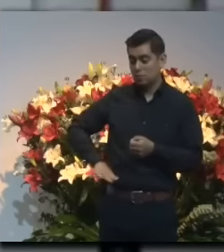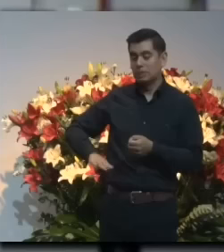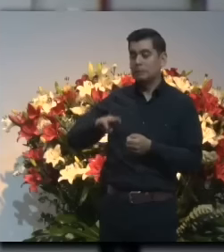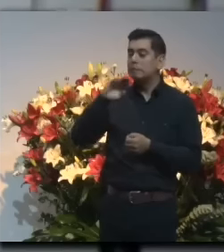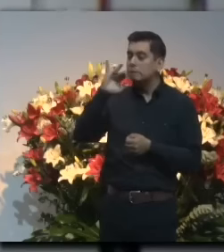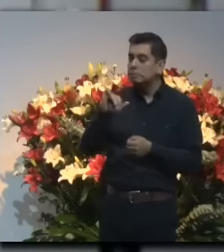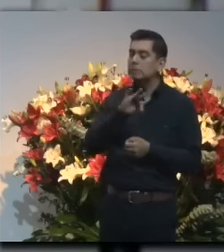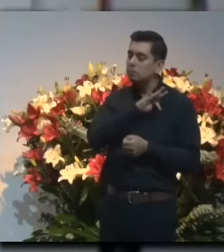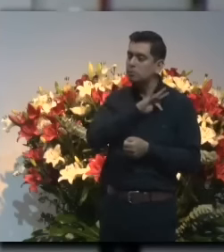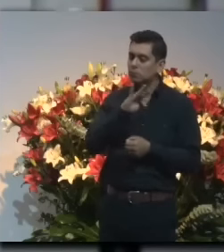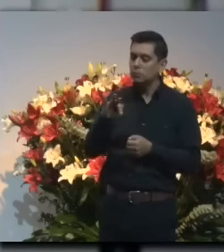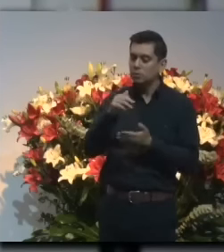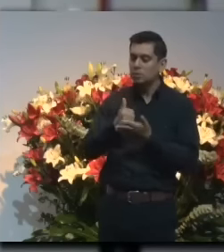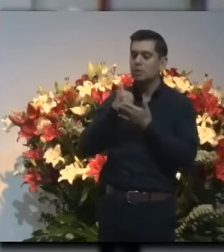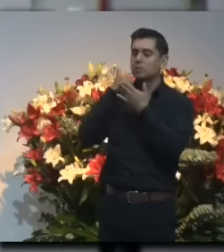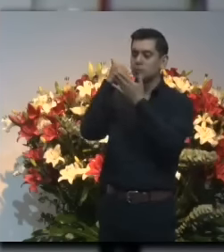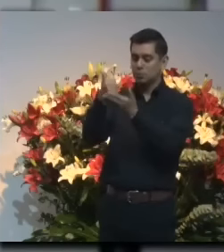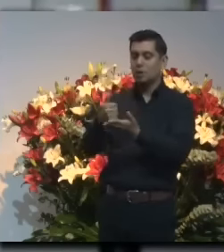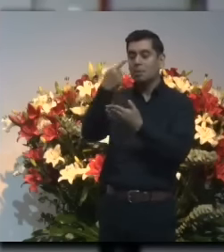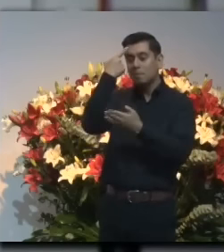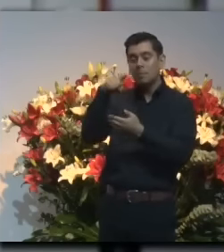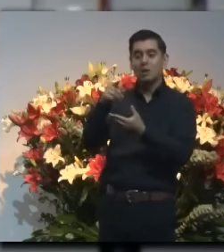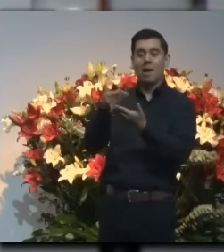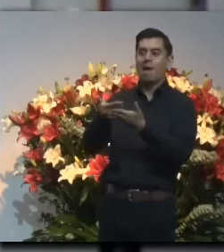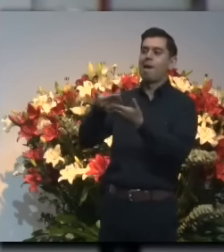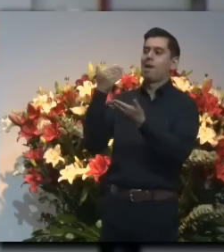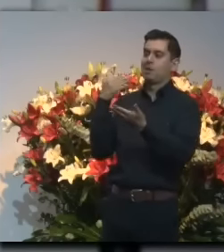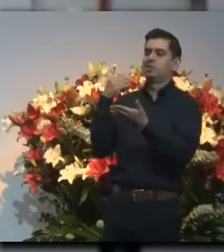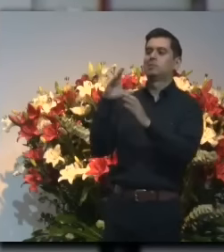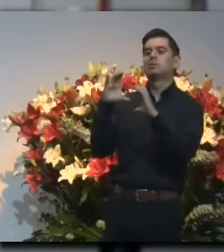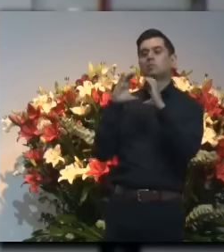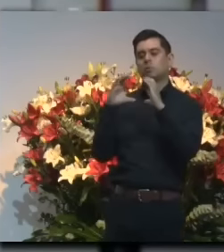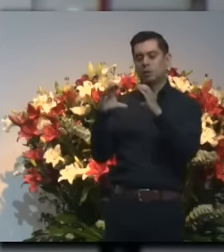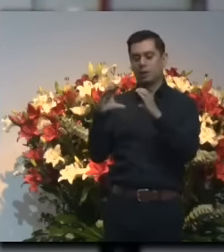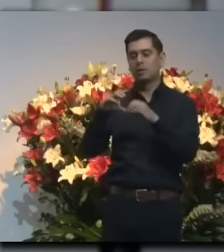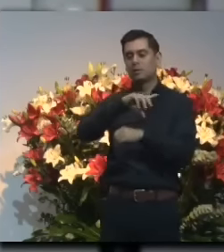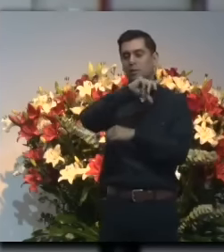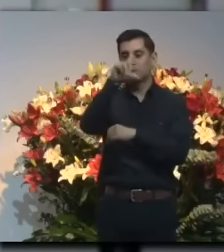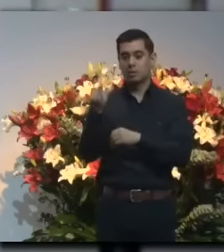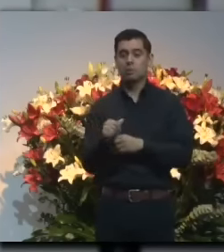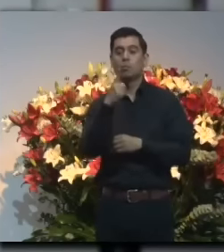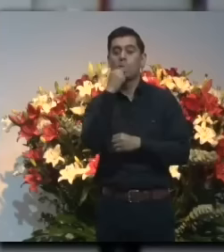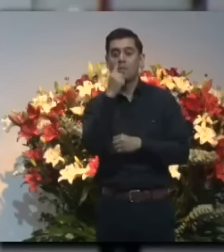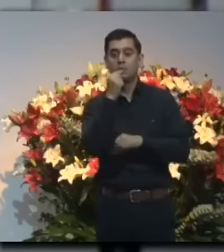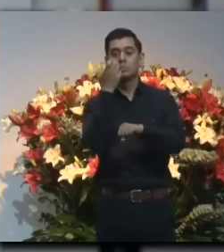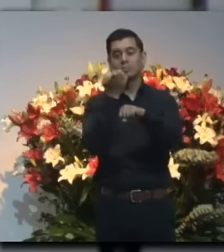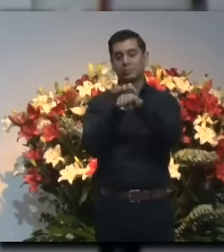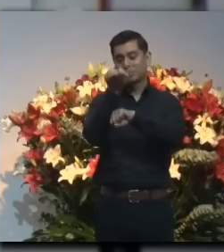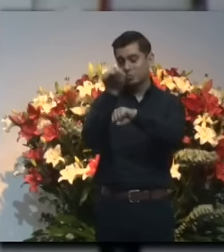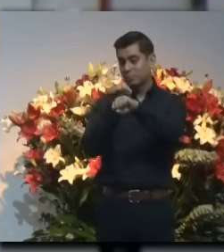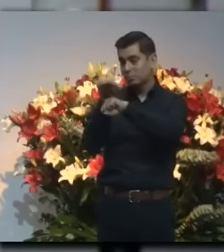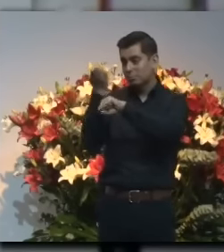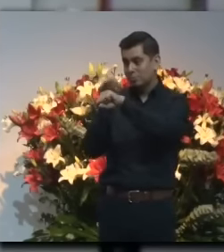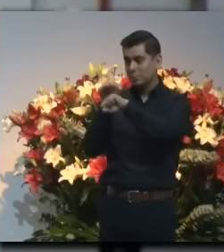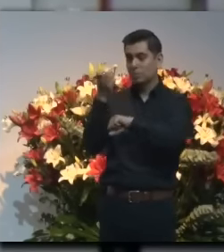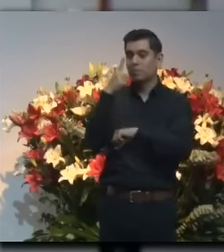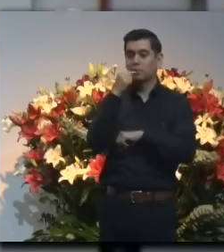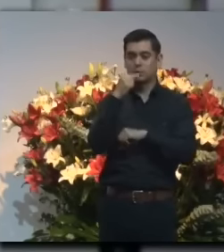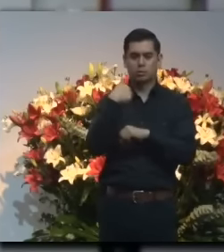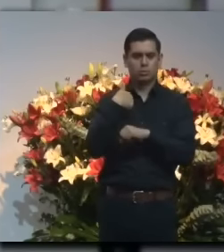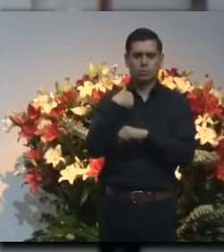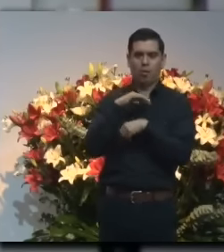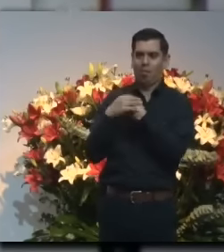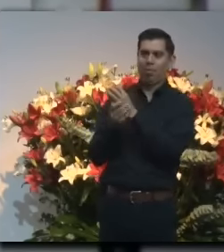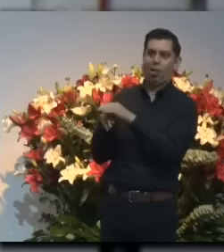el primer eslabón de prevención y después las policías estatales. Entonces, no es que me lave las